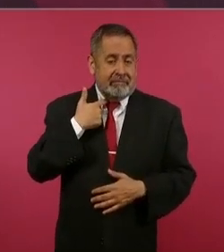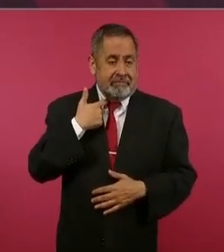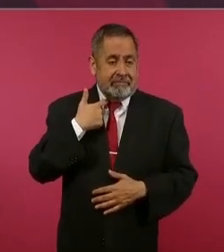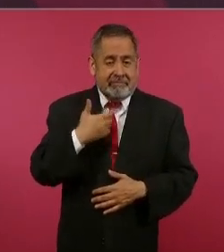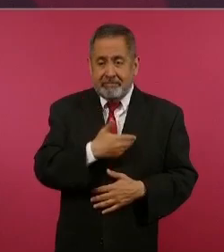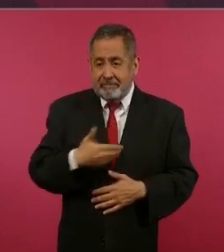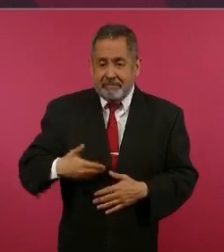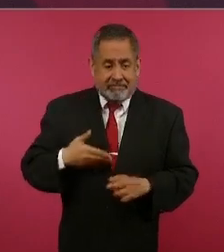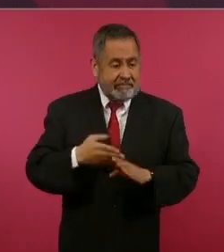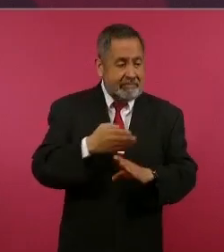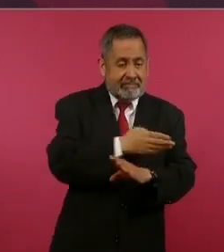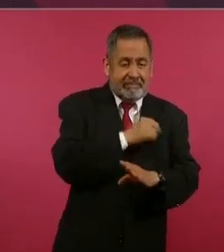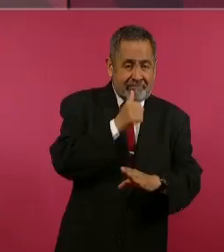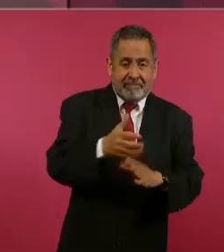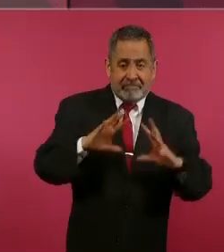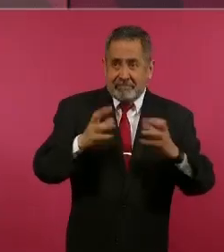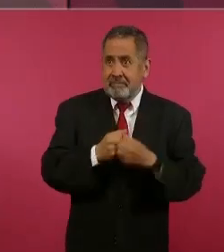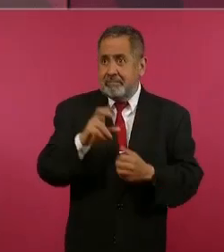36 años,